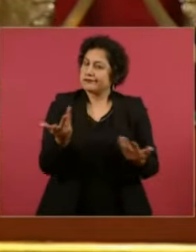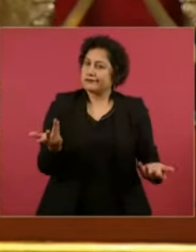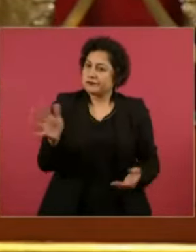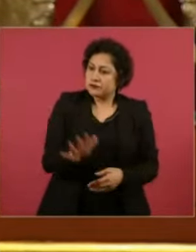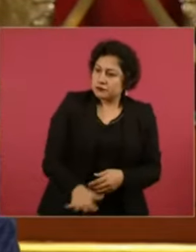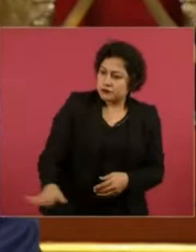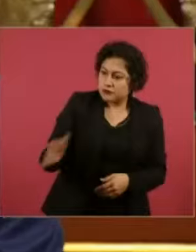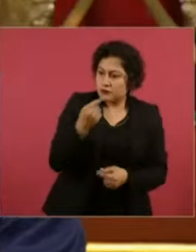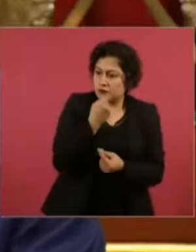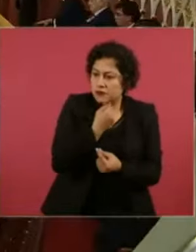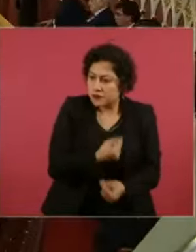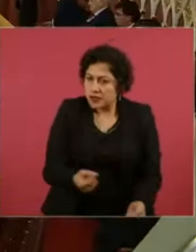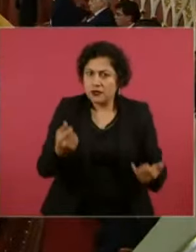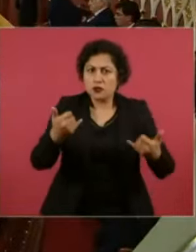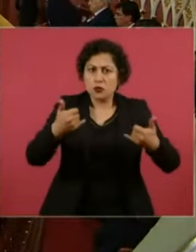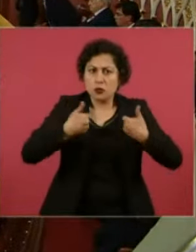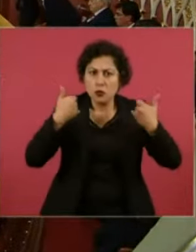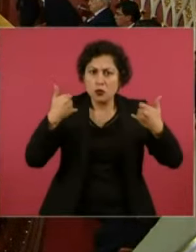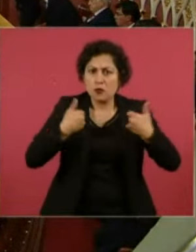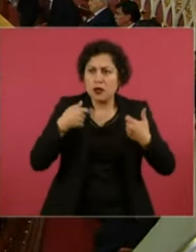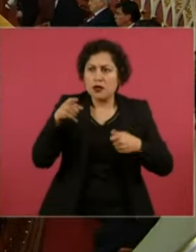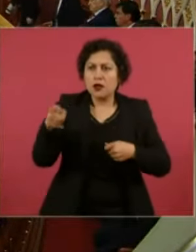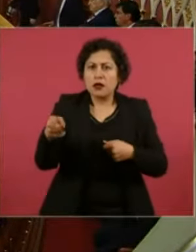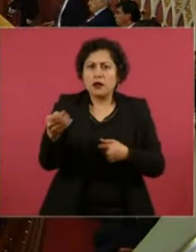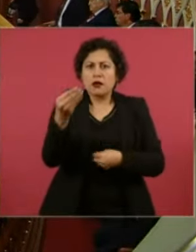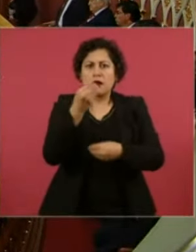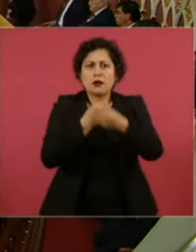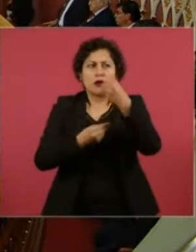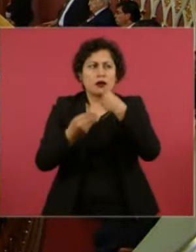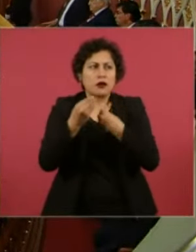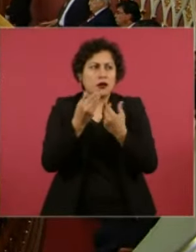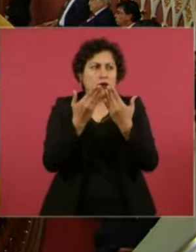honre el legado del constituyente de